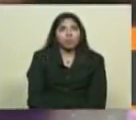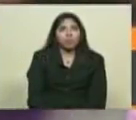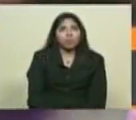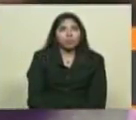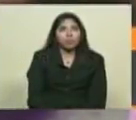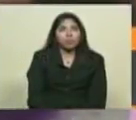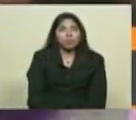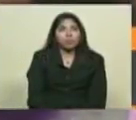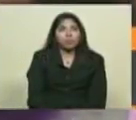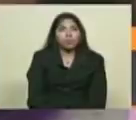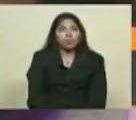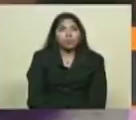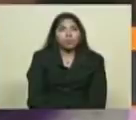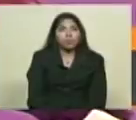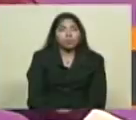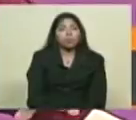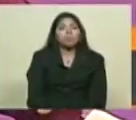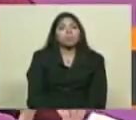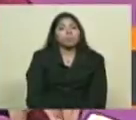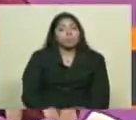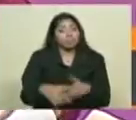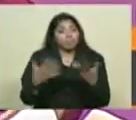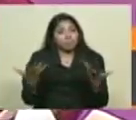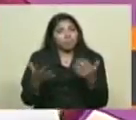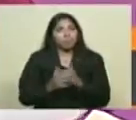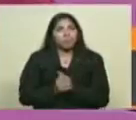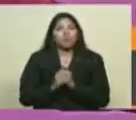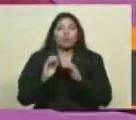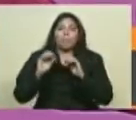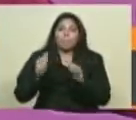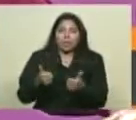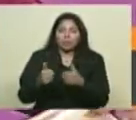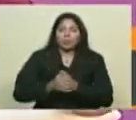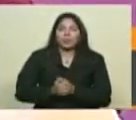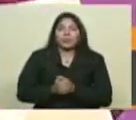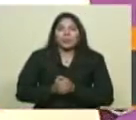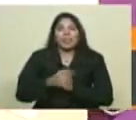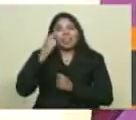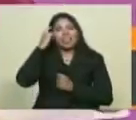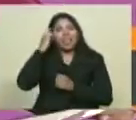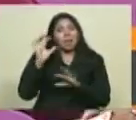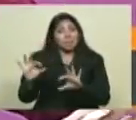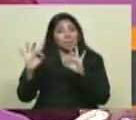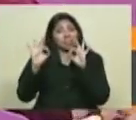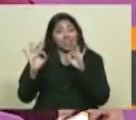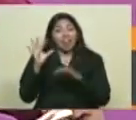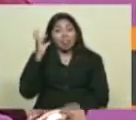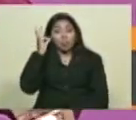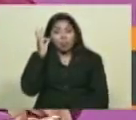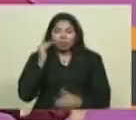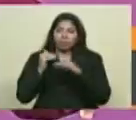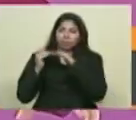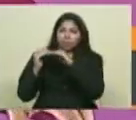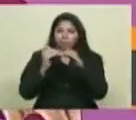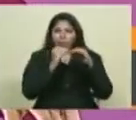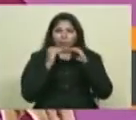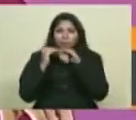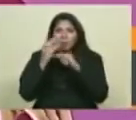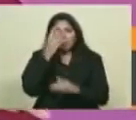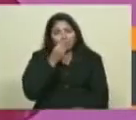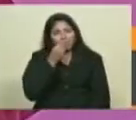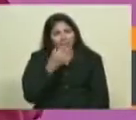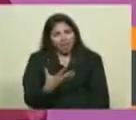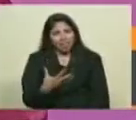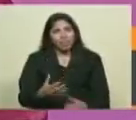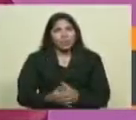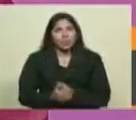Bueno, y por ahí empiezo. Este día de mujer, este día de igualdad, este día de belleza,